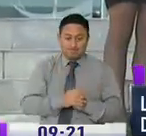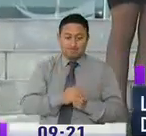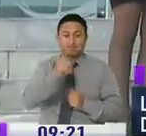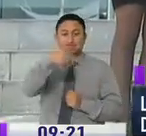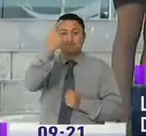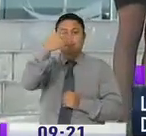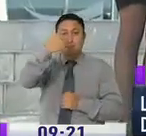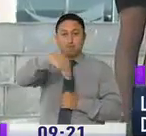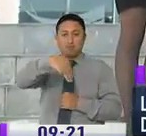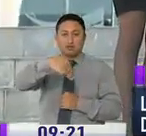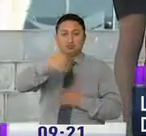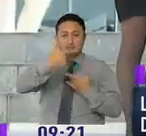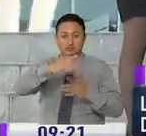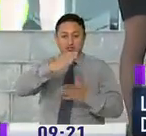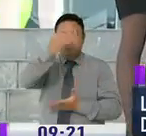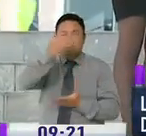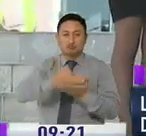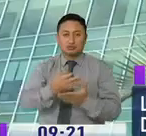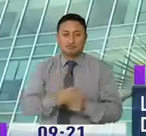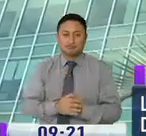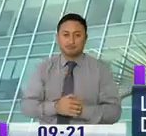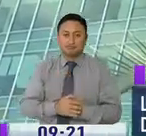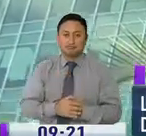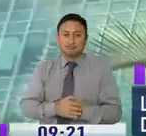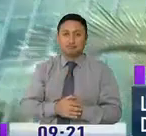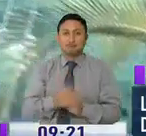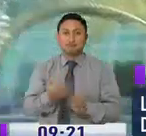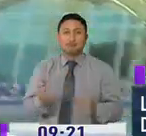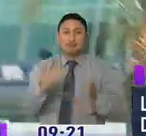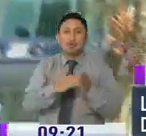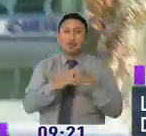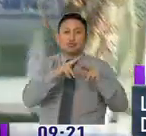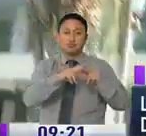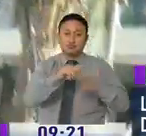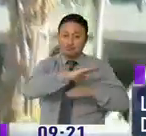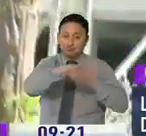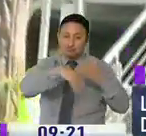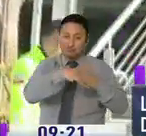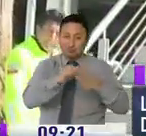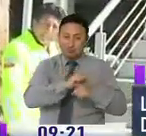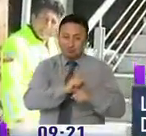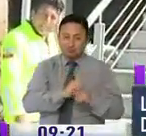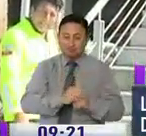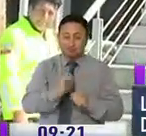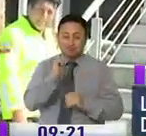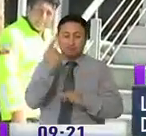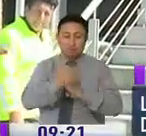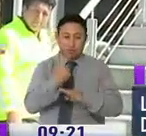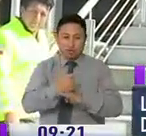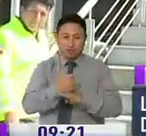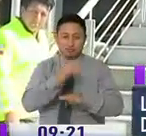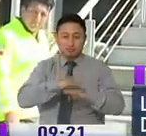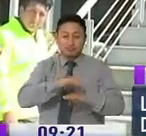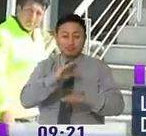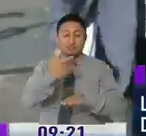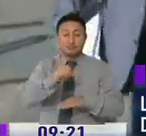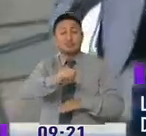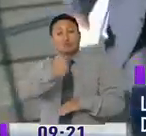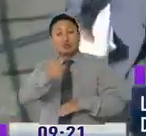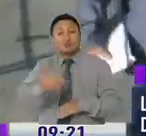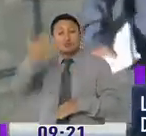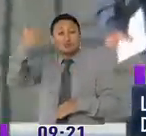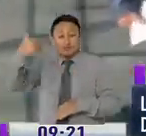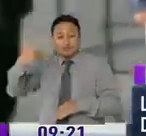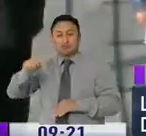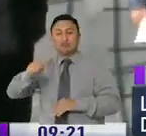próximo miércoles se ha fijado la fecha para la reconstrucción de los hechos. Sería la primera vez, puesto que anteriores fueron